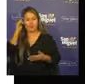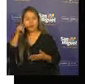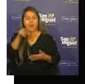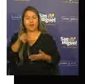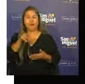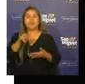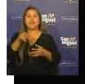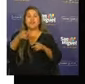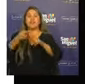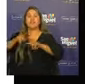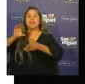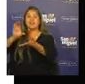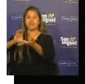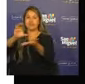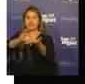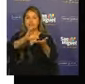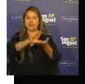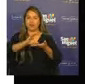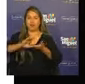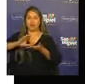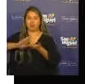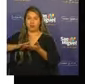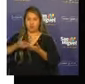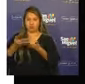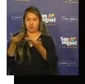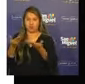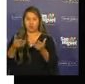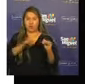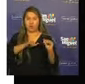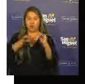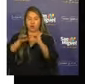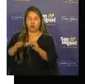de salud y poder también trabajar